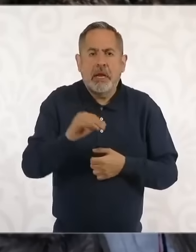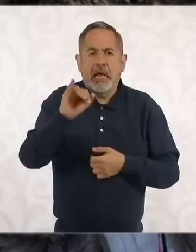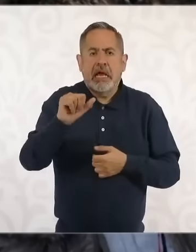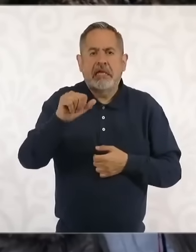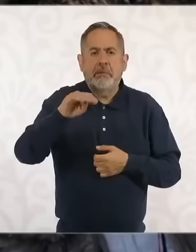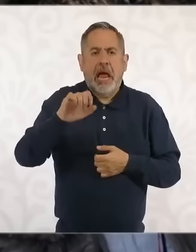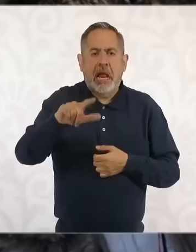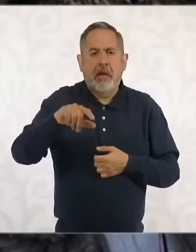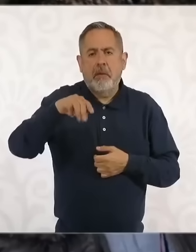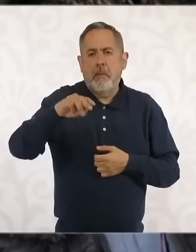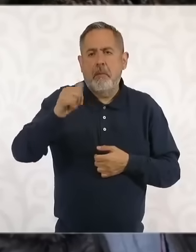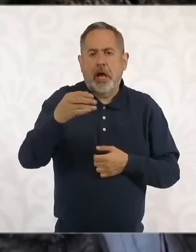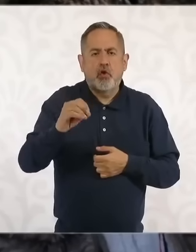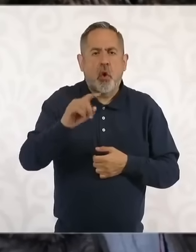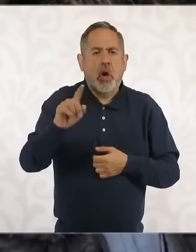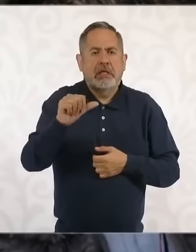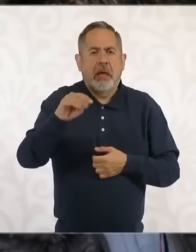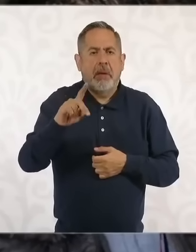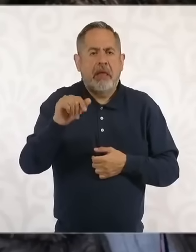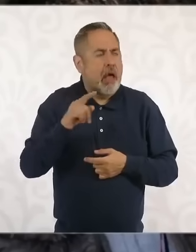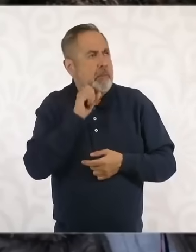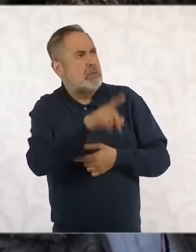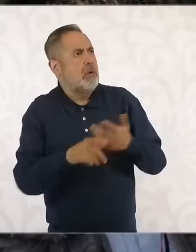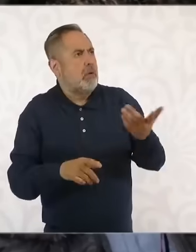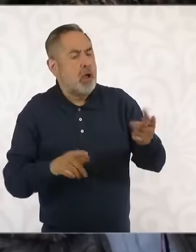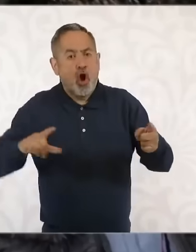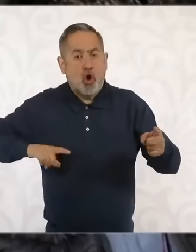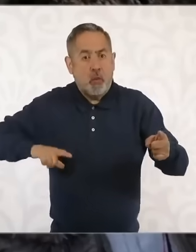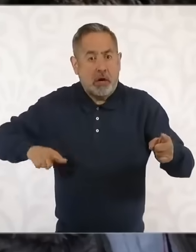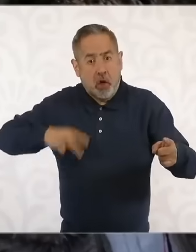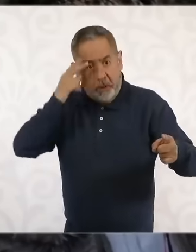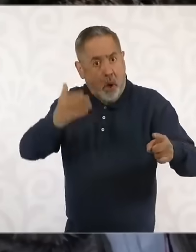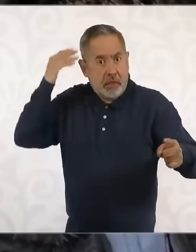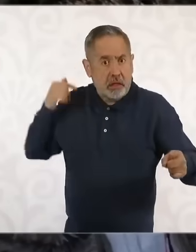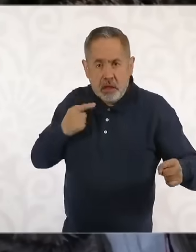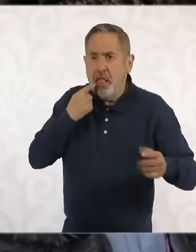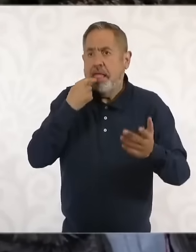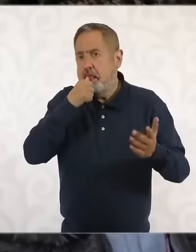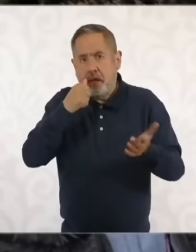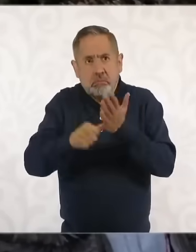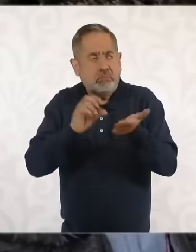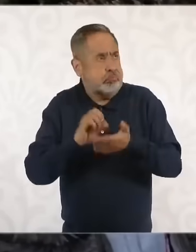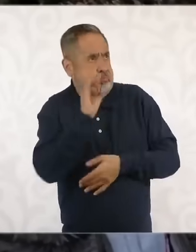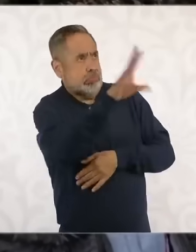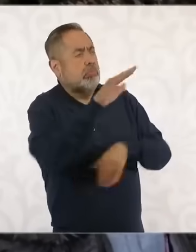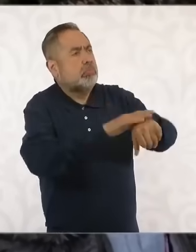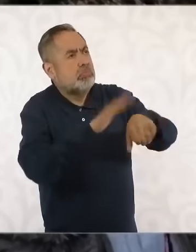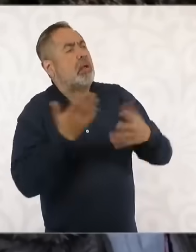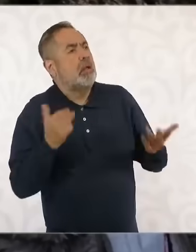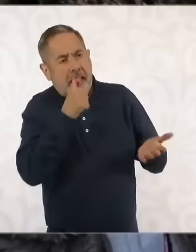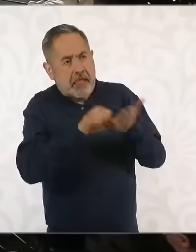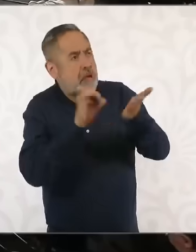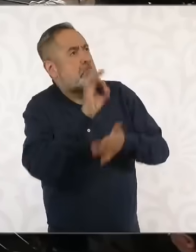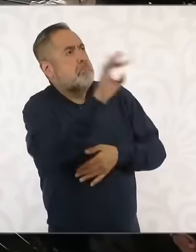Zambada. México en aquel momento, el gobierno pasado, pues envió notas diplomáticas y Estados Unidos pues